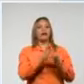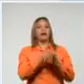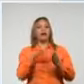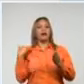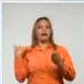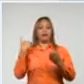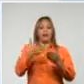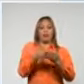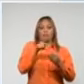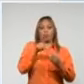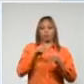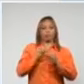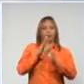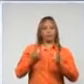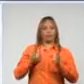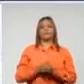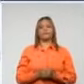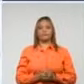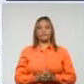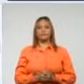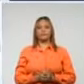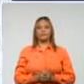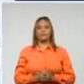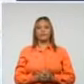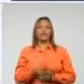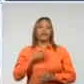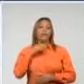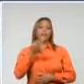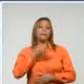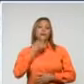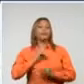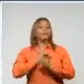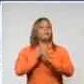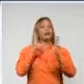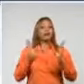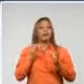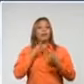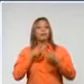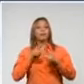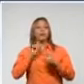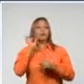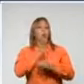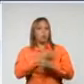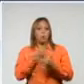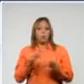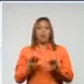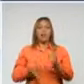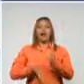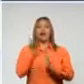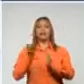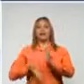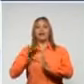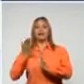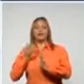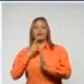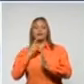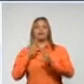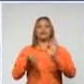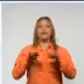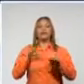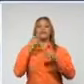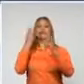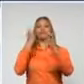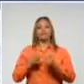amanecer de hoy. Digo hasta el amanecer porque normalmente se dan altas en el día en dependencia de los